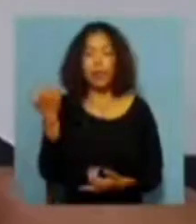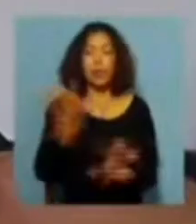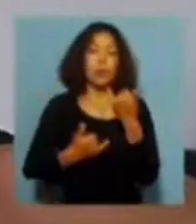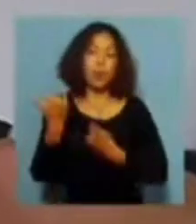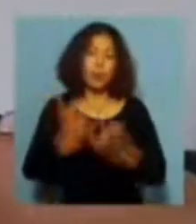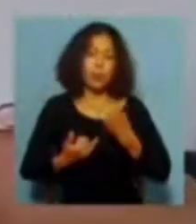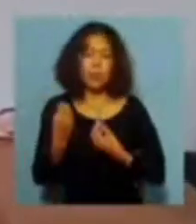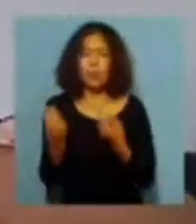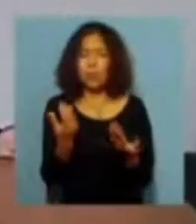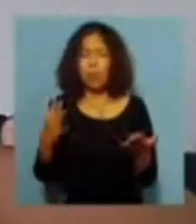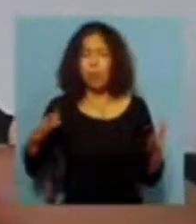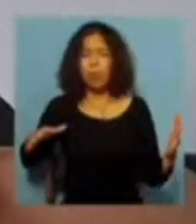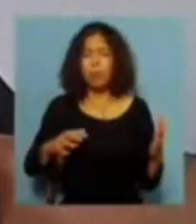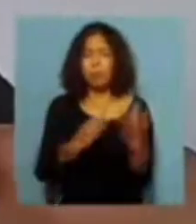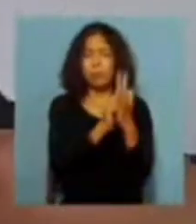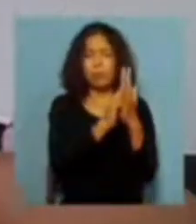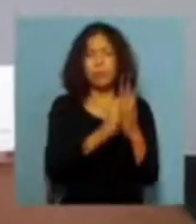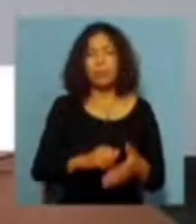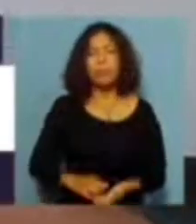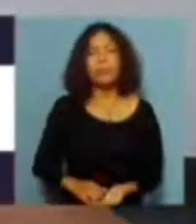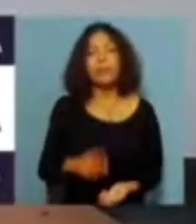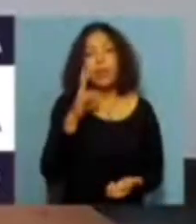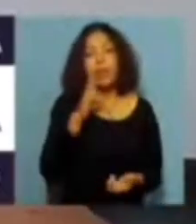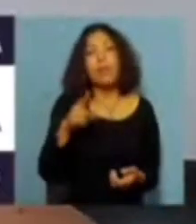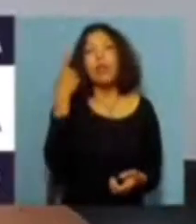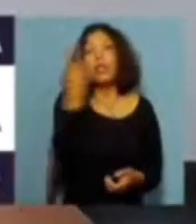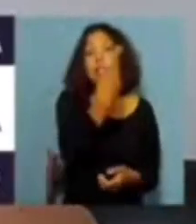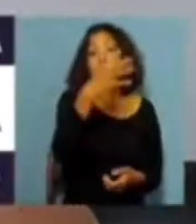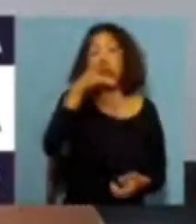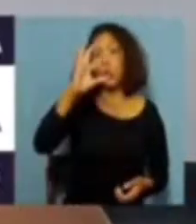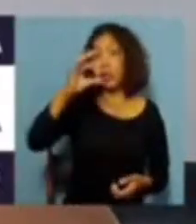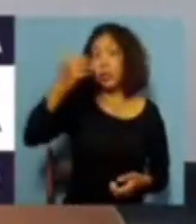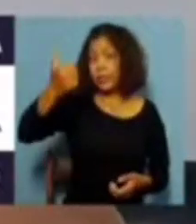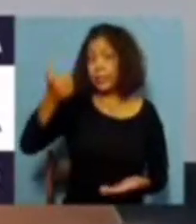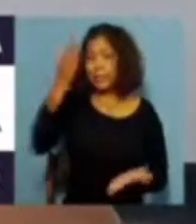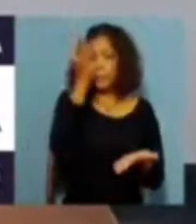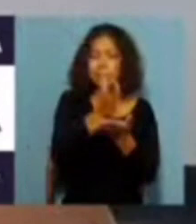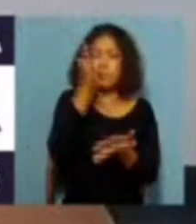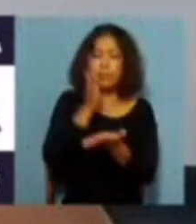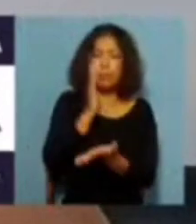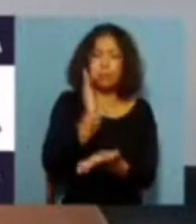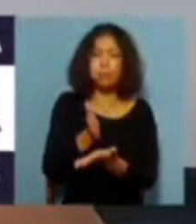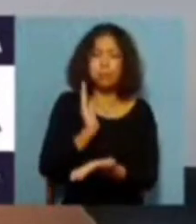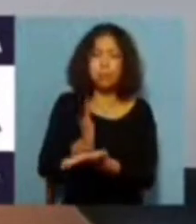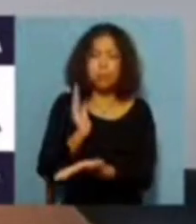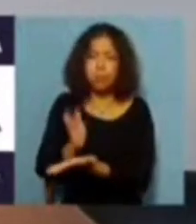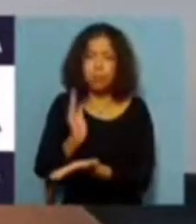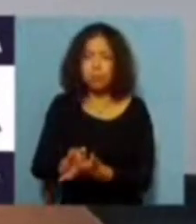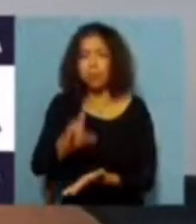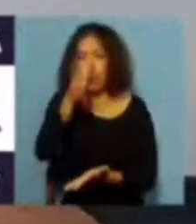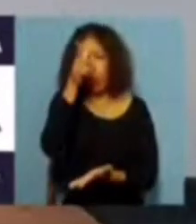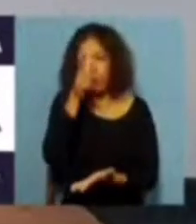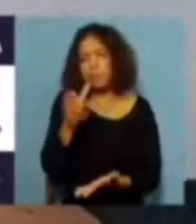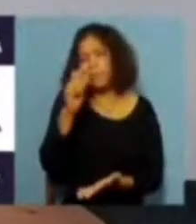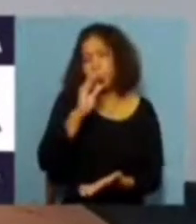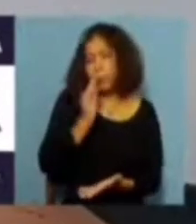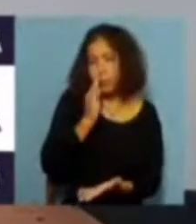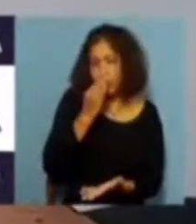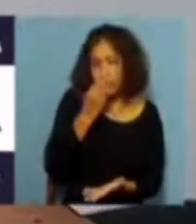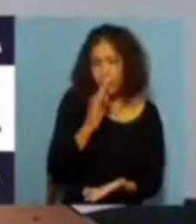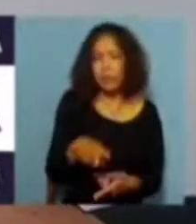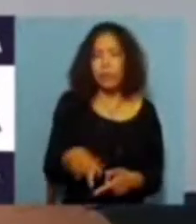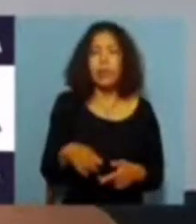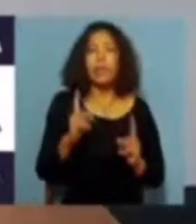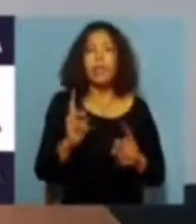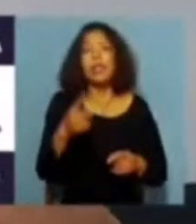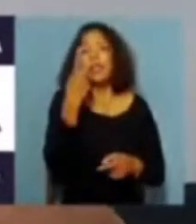En este fin de semana tenemos el resultado de 106 actas por alcoholemia específicamente y un total de 665 actas